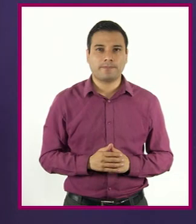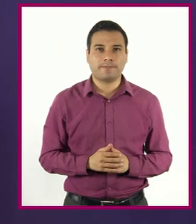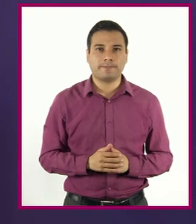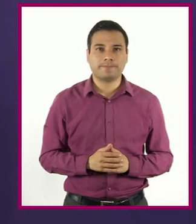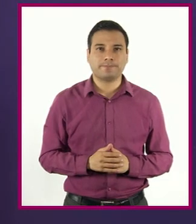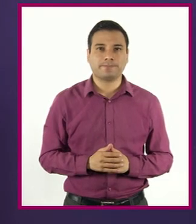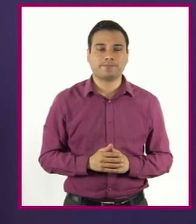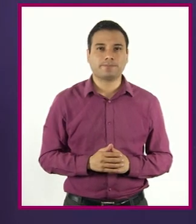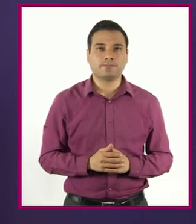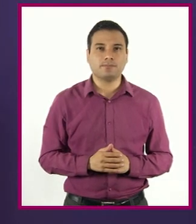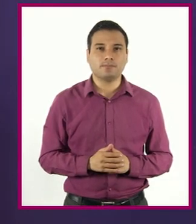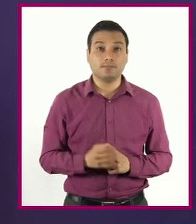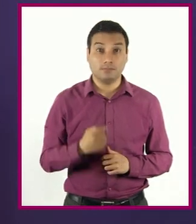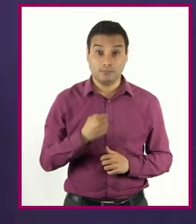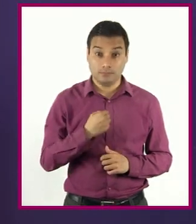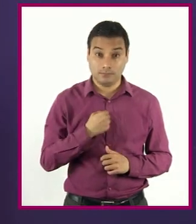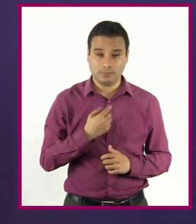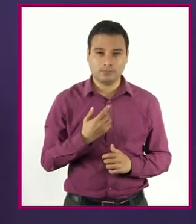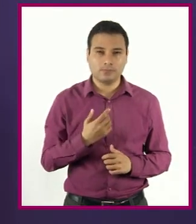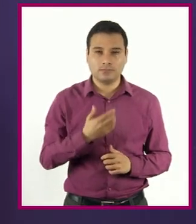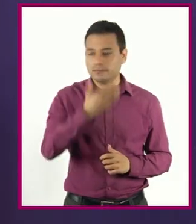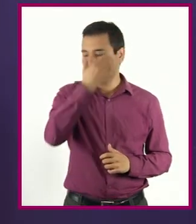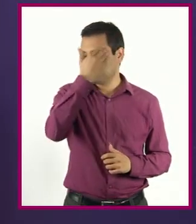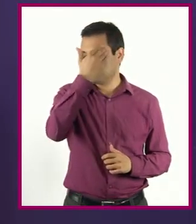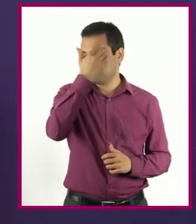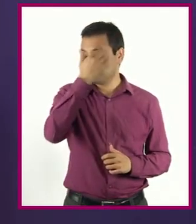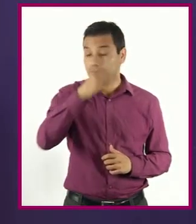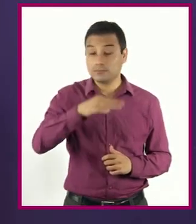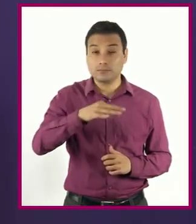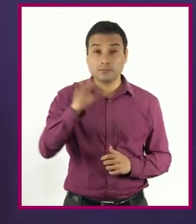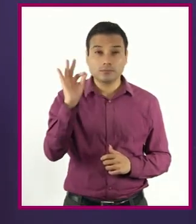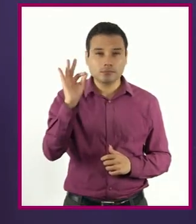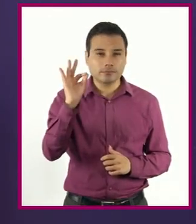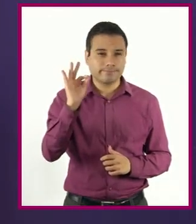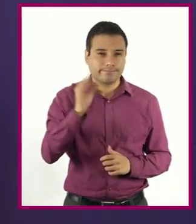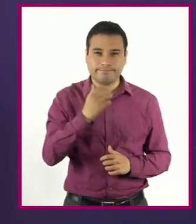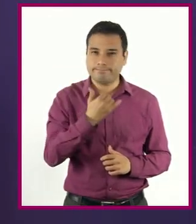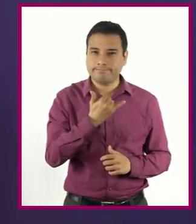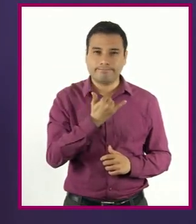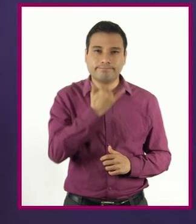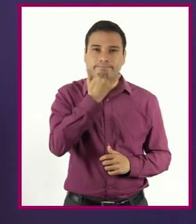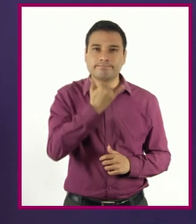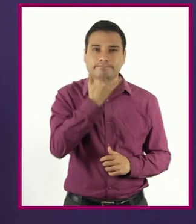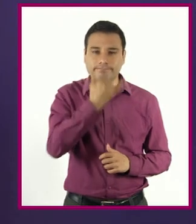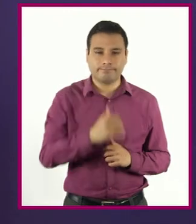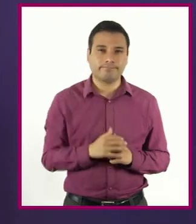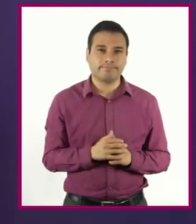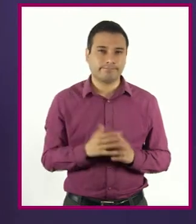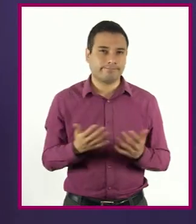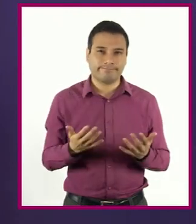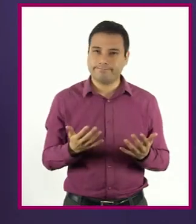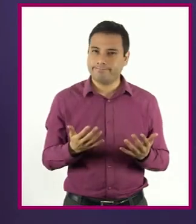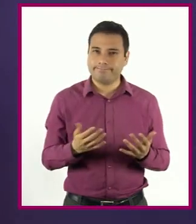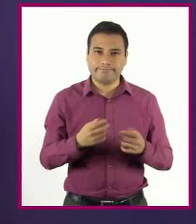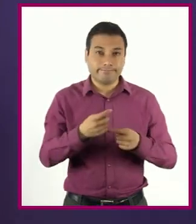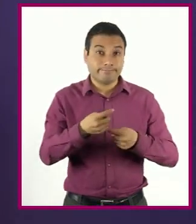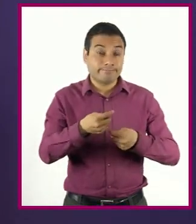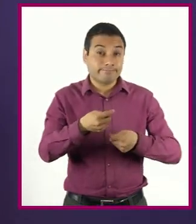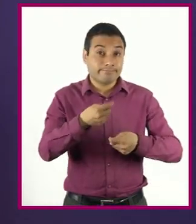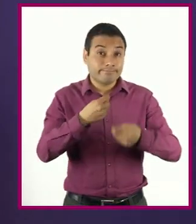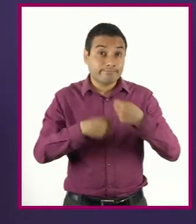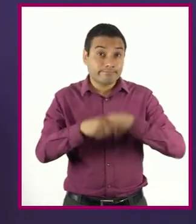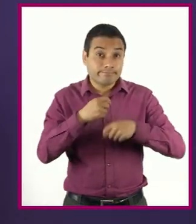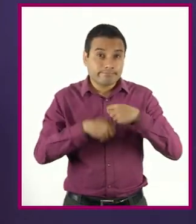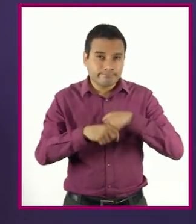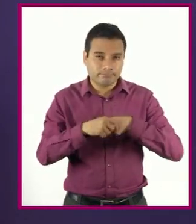Una decisión precipitada contribuye al error de que cada una de las tiendas ofrece al final un